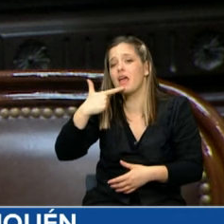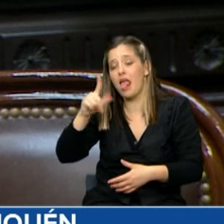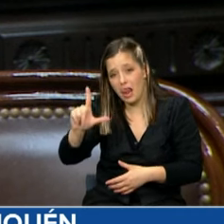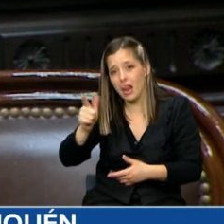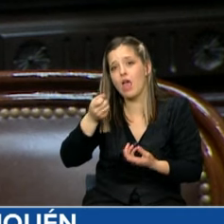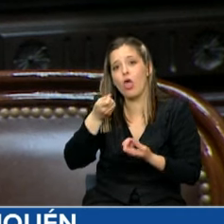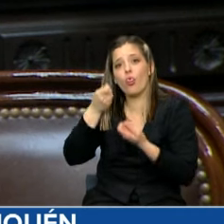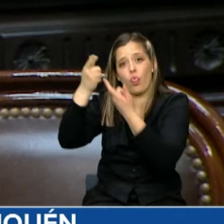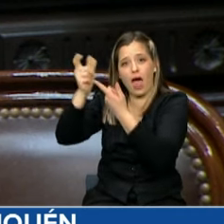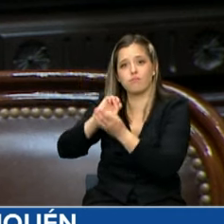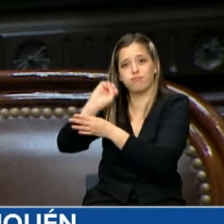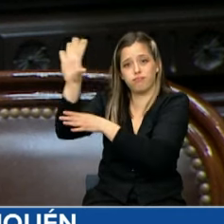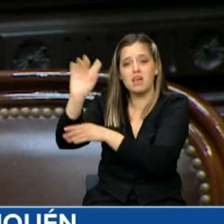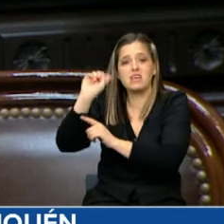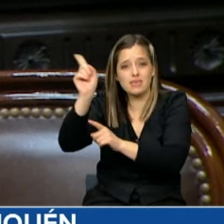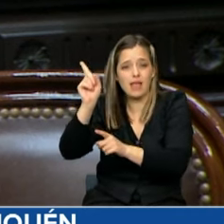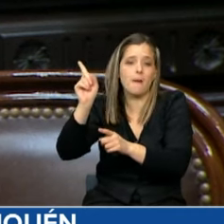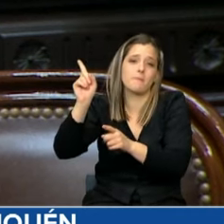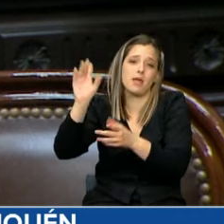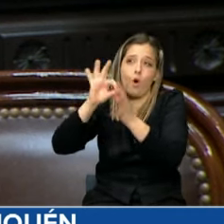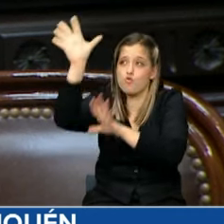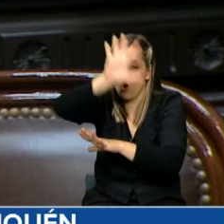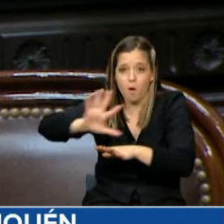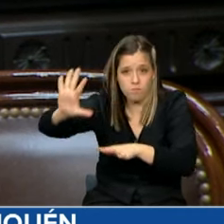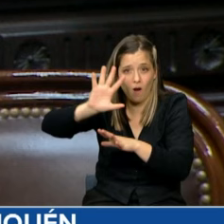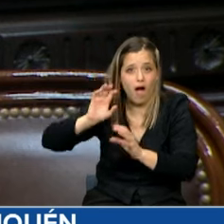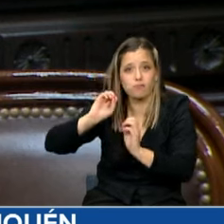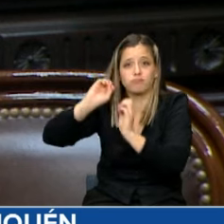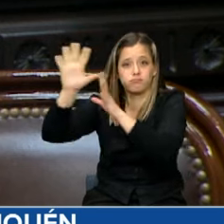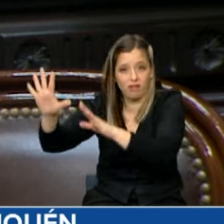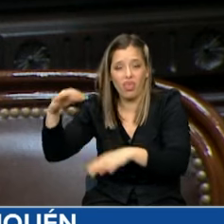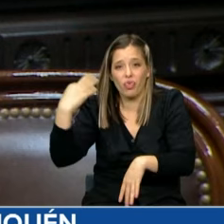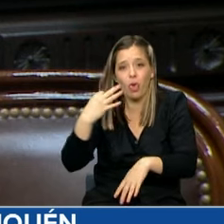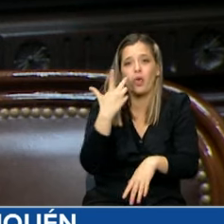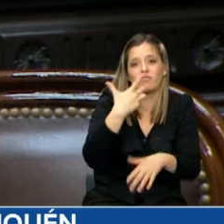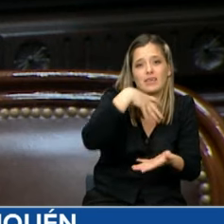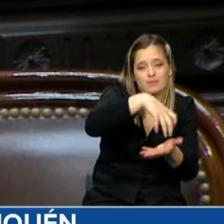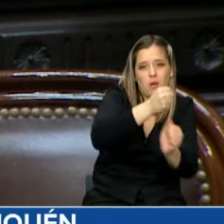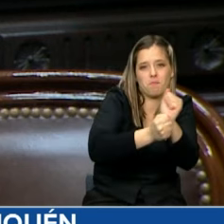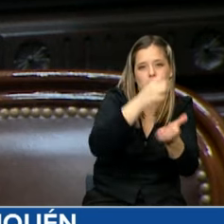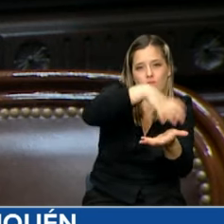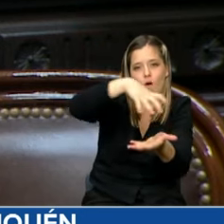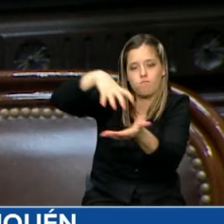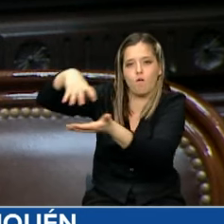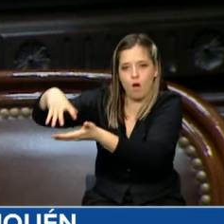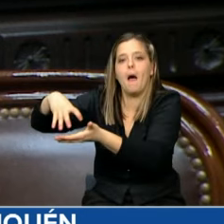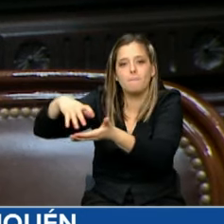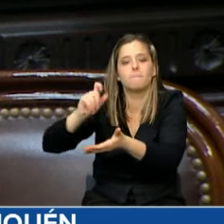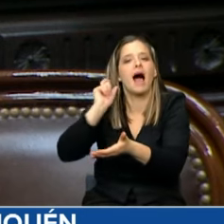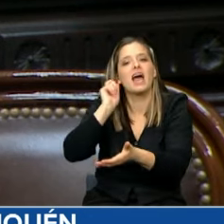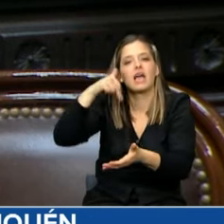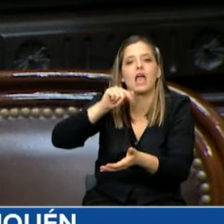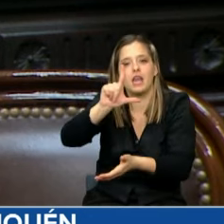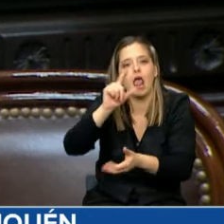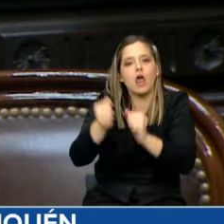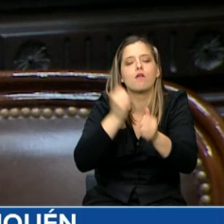nos impone tener que construir tres yacimientos enor kirner tres yacimientos para abastecer estas plantas de gnl con las